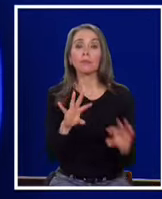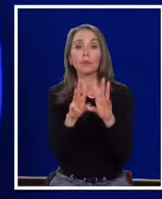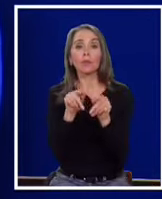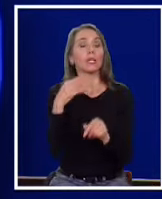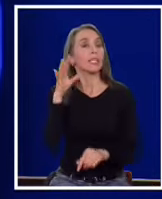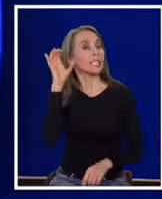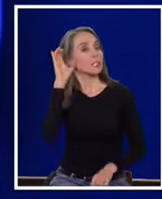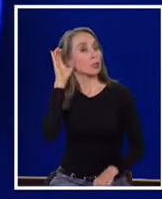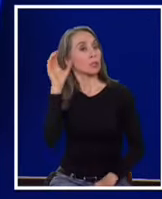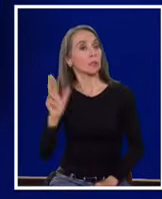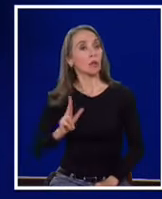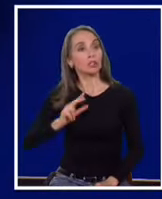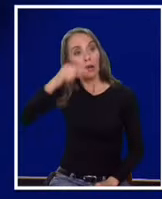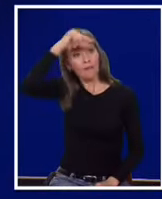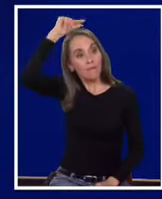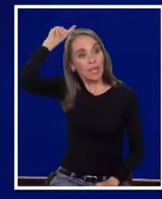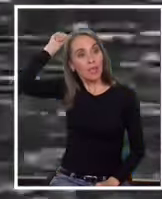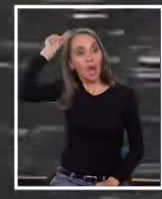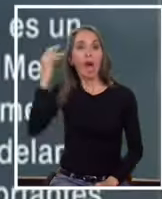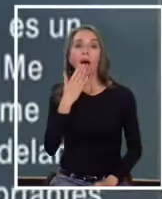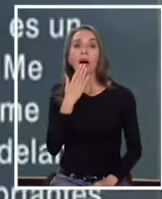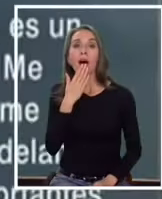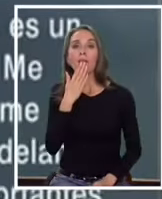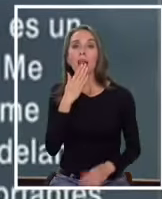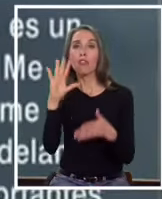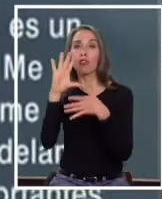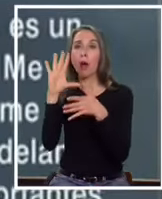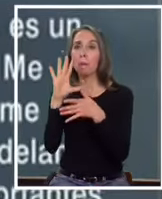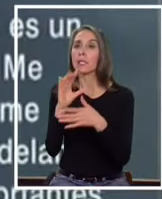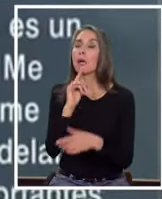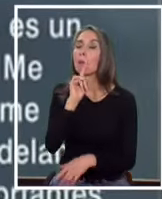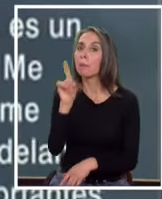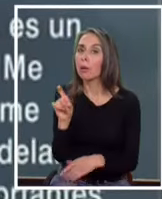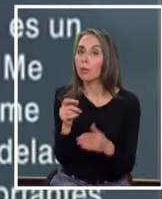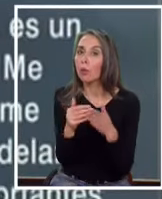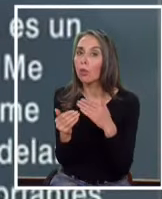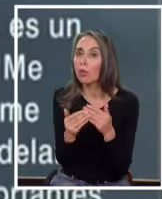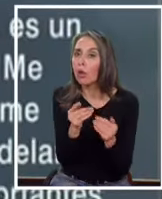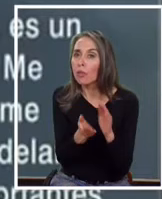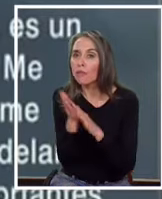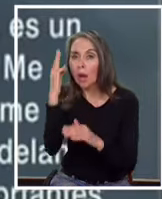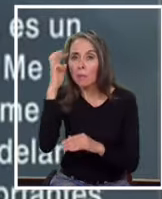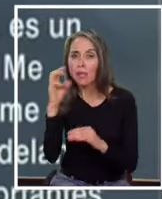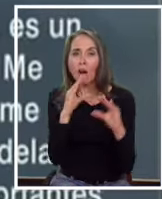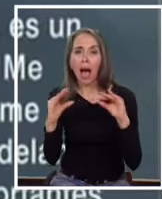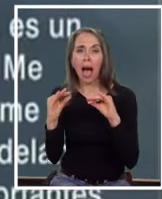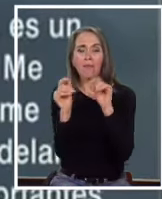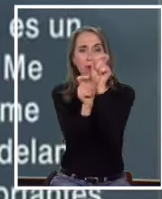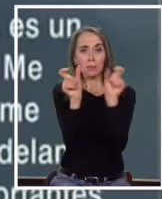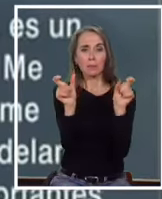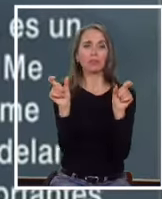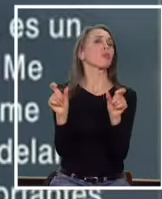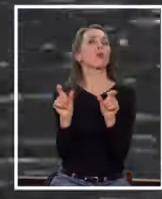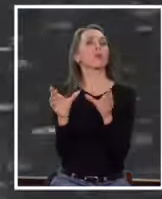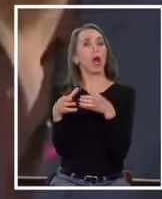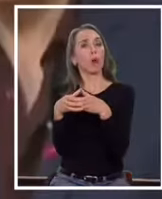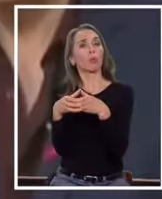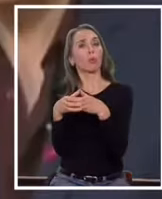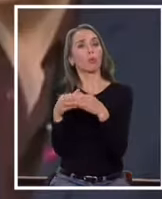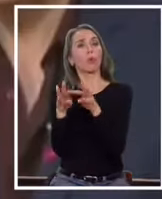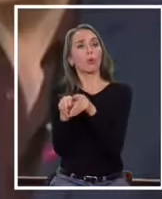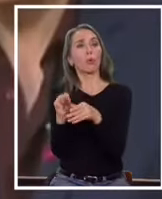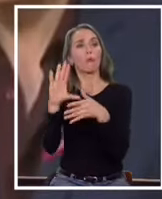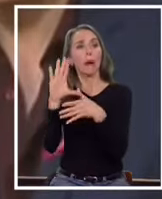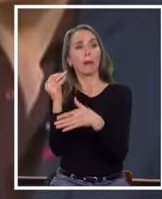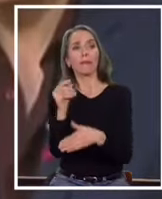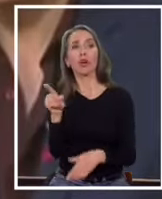al señor Vidal hablando de la América. Le preguntan dónde, si te gustaría ir a México. Y dice, juega entre comillas. Dice, América es un buen equipo. ¿A qué